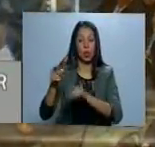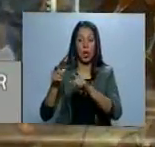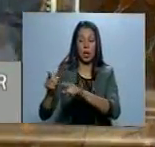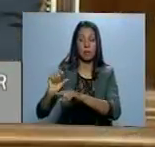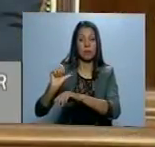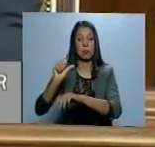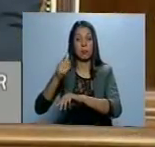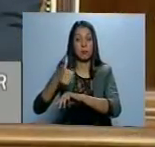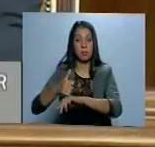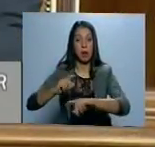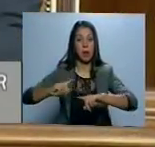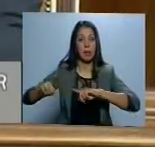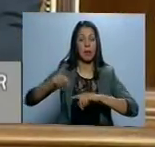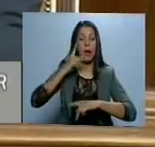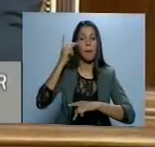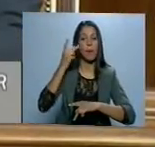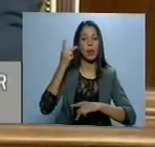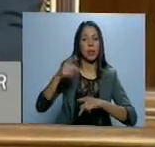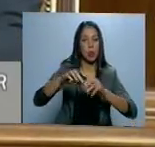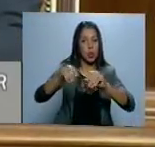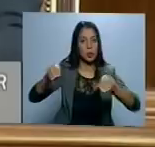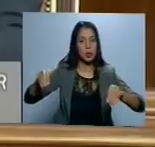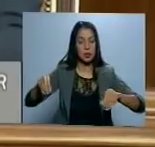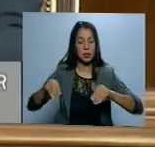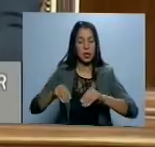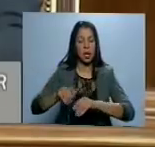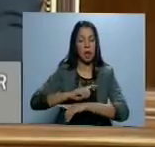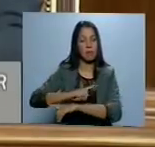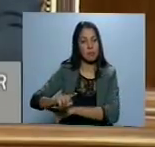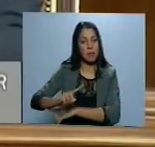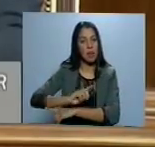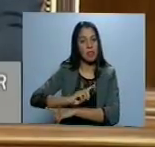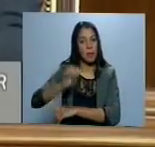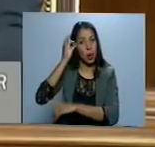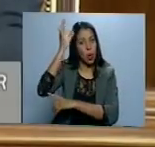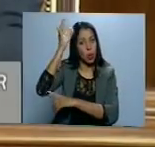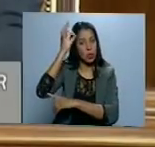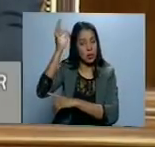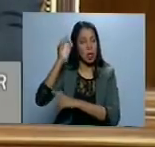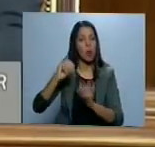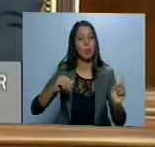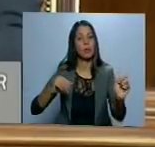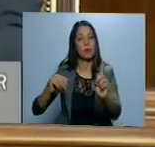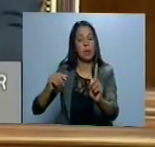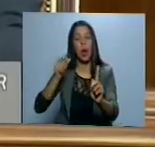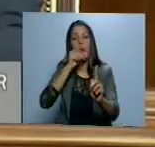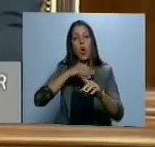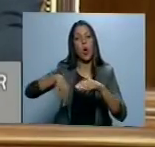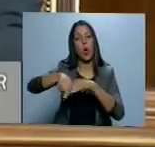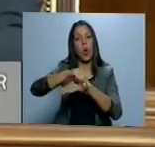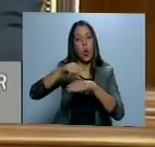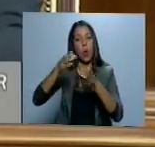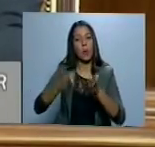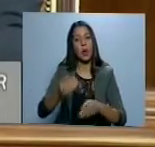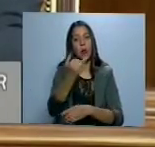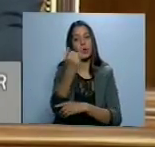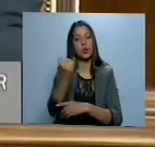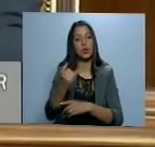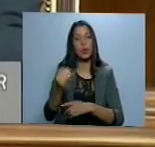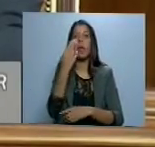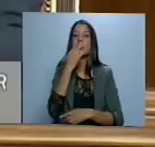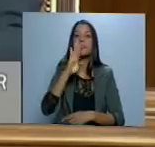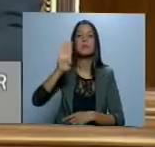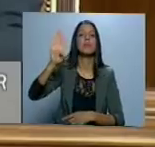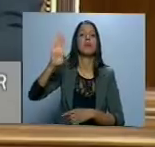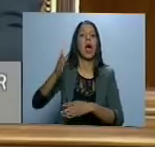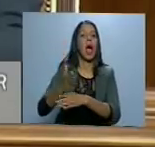sus ámbitos políticos territoriales, proceder también a la juramentación del gobernador a efecto antes de ocupar el